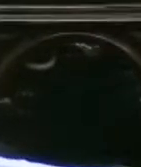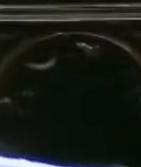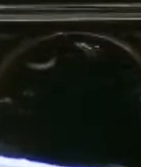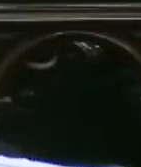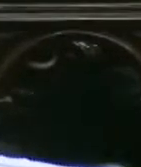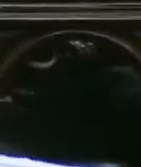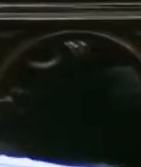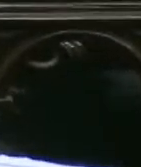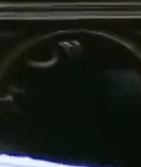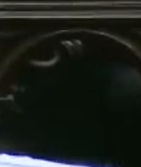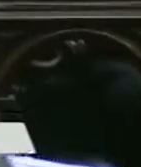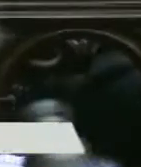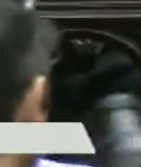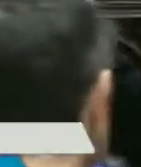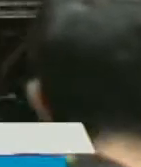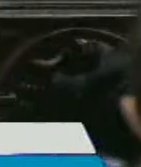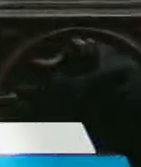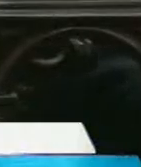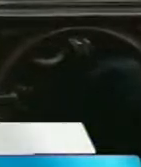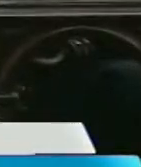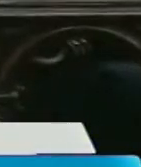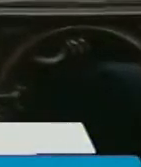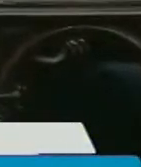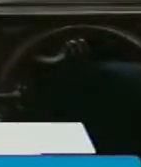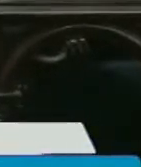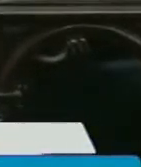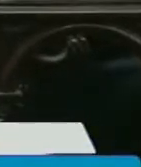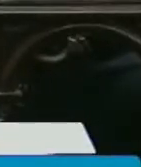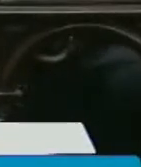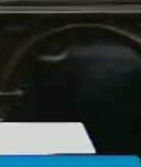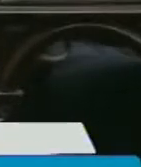muchos de los conceptos del miembro informante,